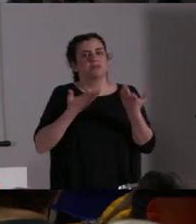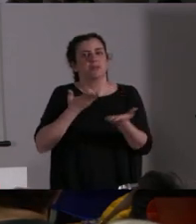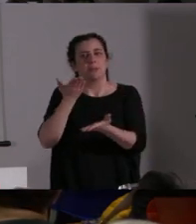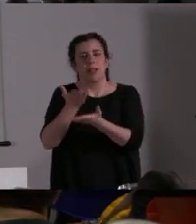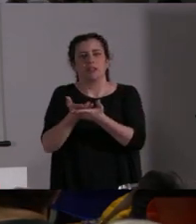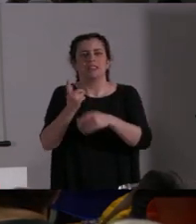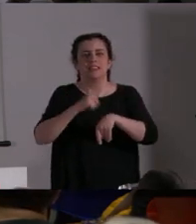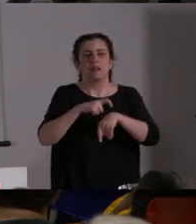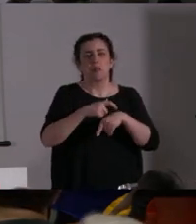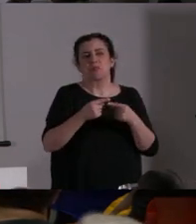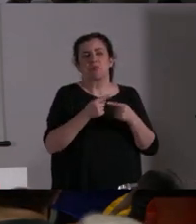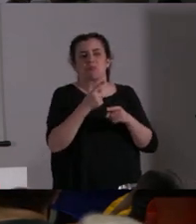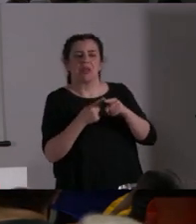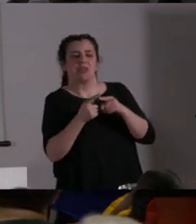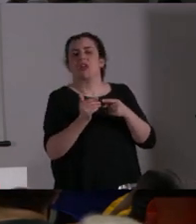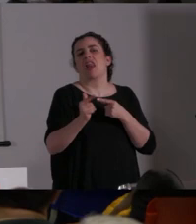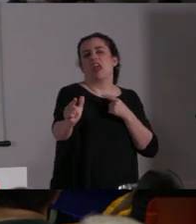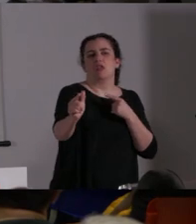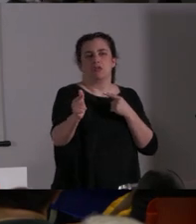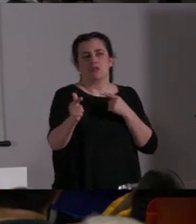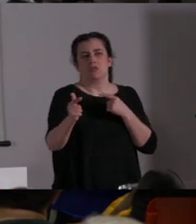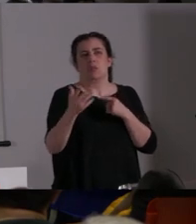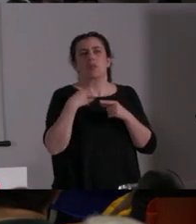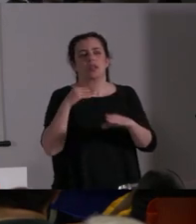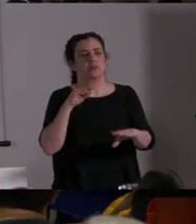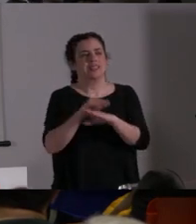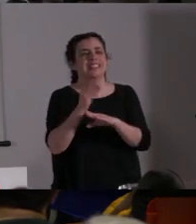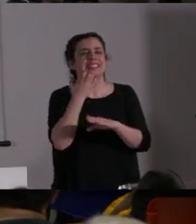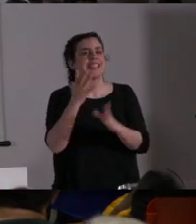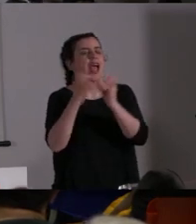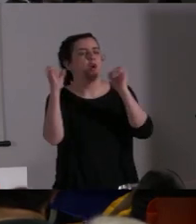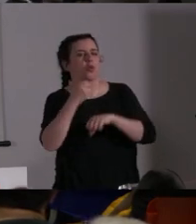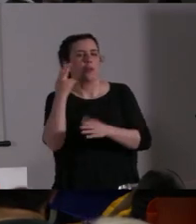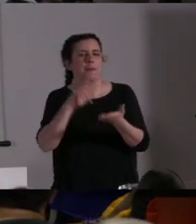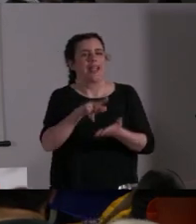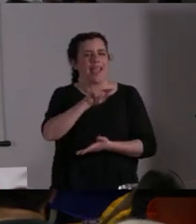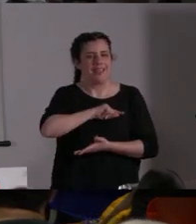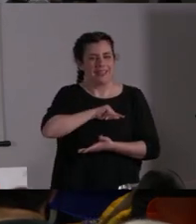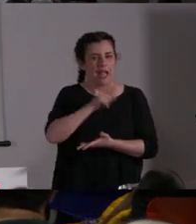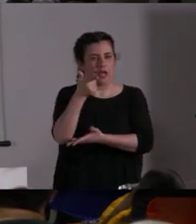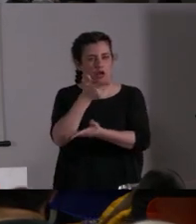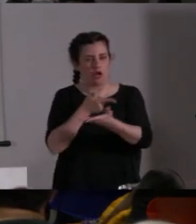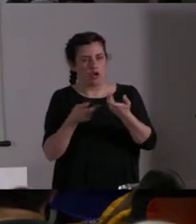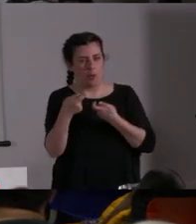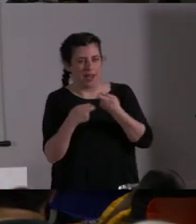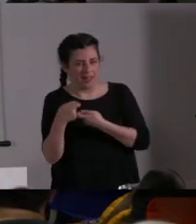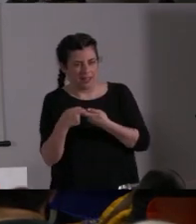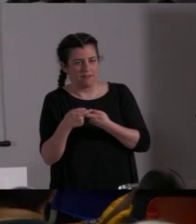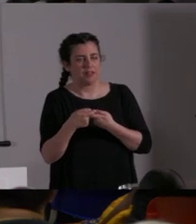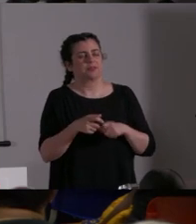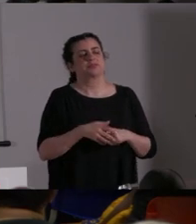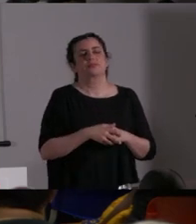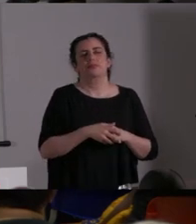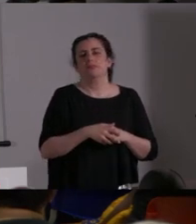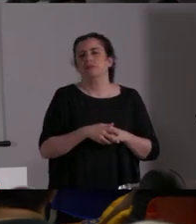largo plazo subsidiarse cuando hay acuerdos con banca ética y cooperativa como Fiare. Esto es una cuestión que es importante trabajar a medio plazo.